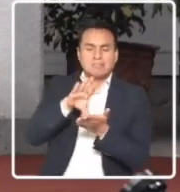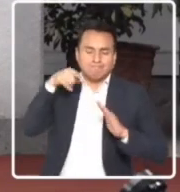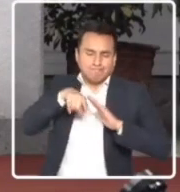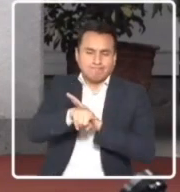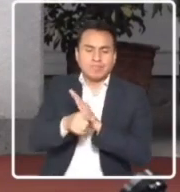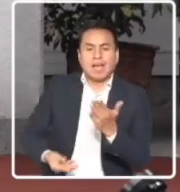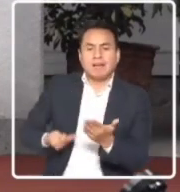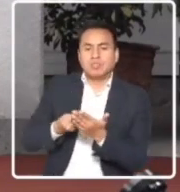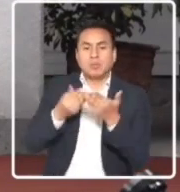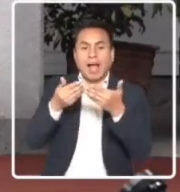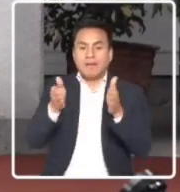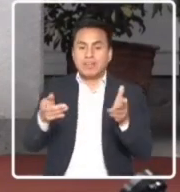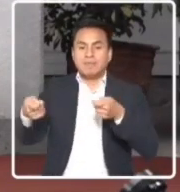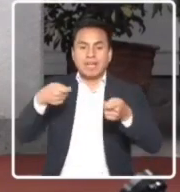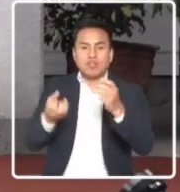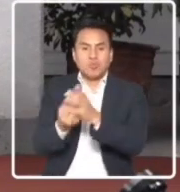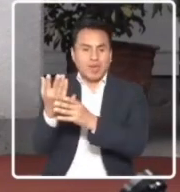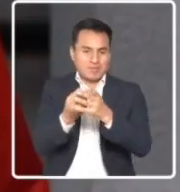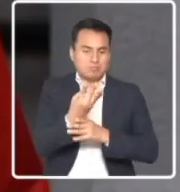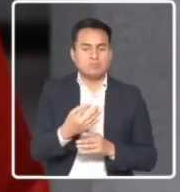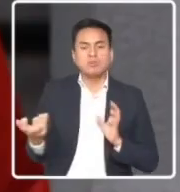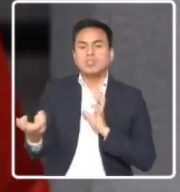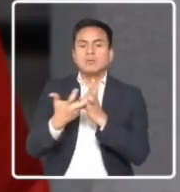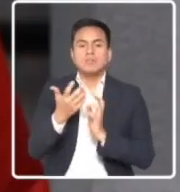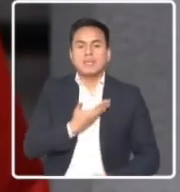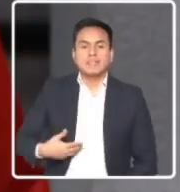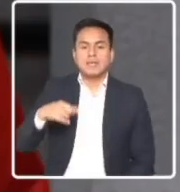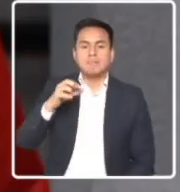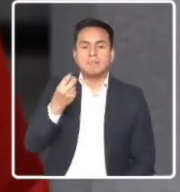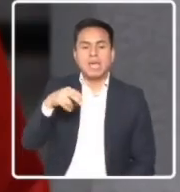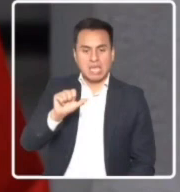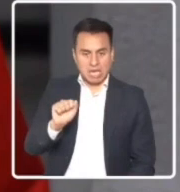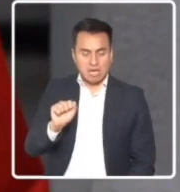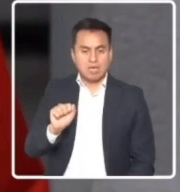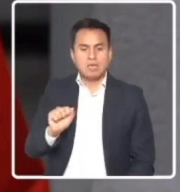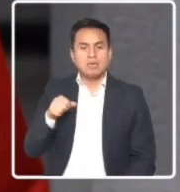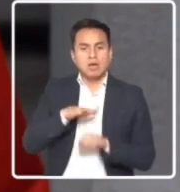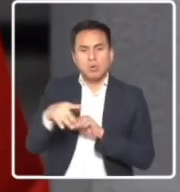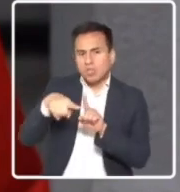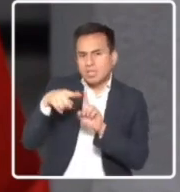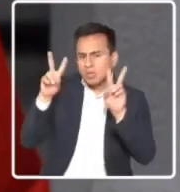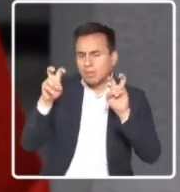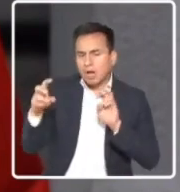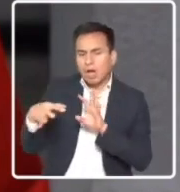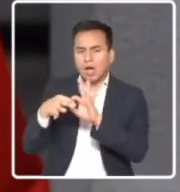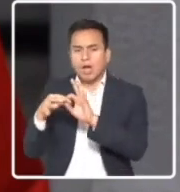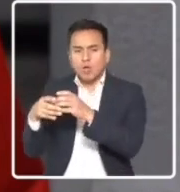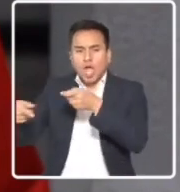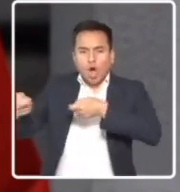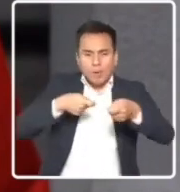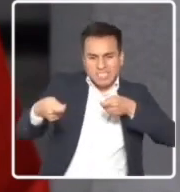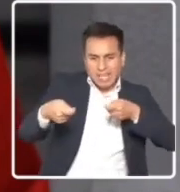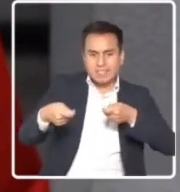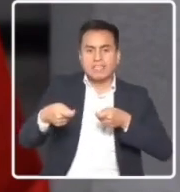poder aportar esto y abrir nuevos mercados. Coincidimos con el presidente Peña respecto al impacto positivo de esta iniciativa en el acercamiento de los bloques